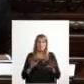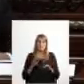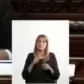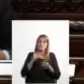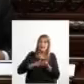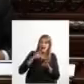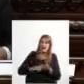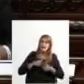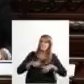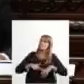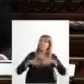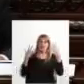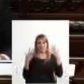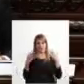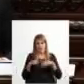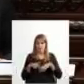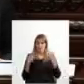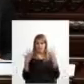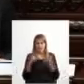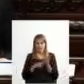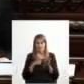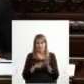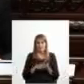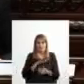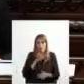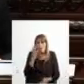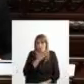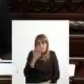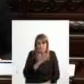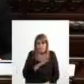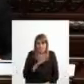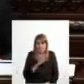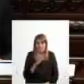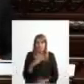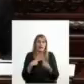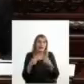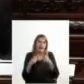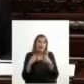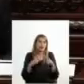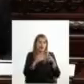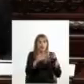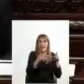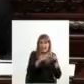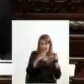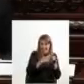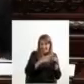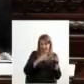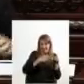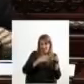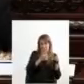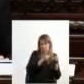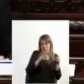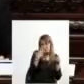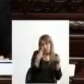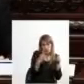obscena. Porque esto es obsceno. De gastos en tarjetas corporativas. De fiestas que